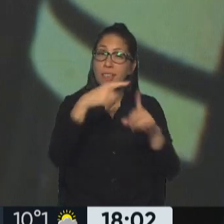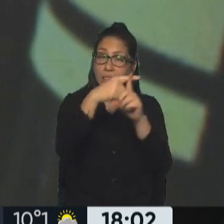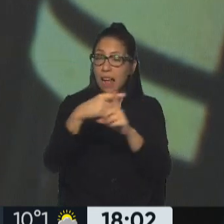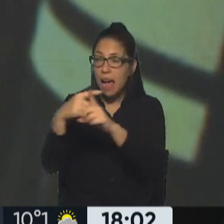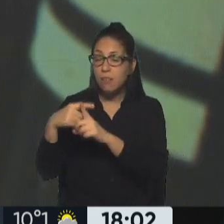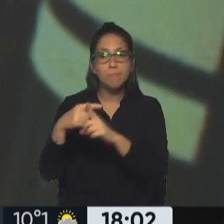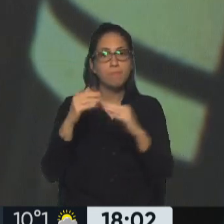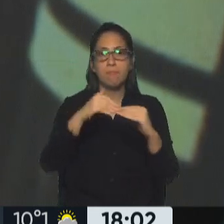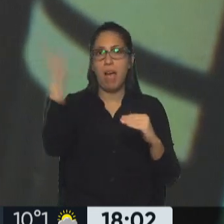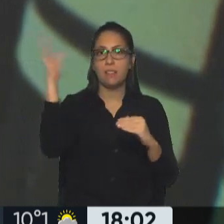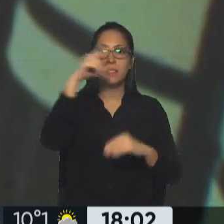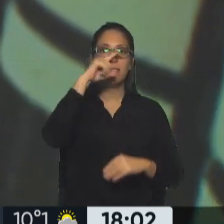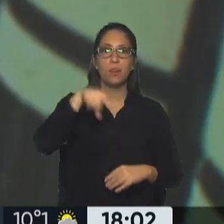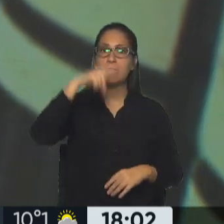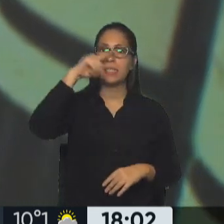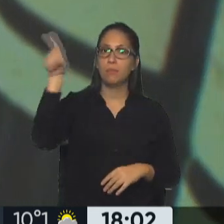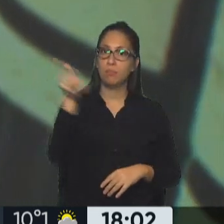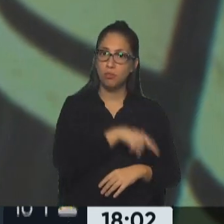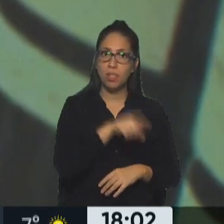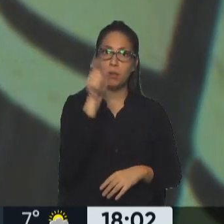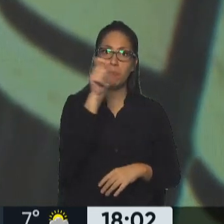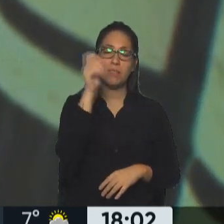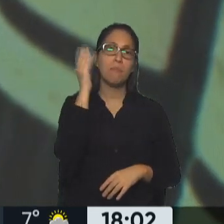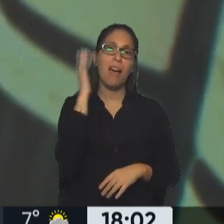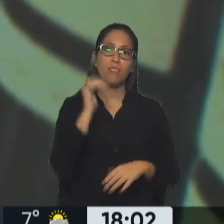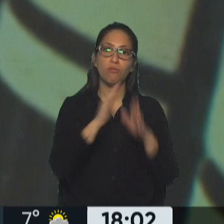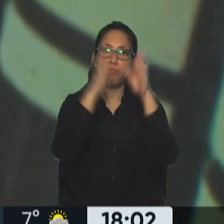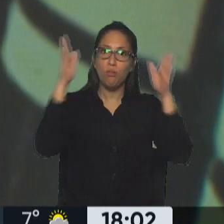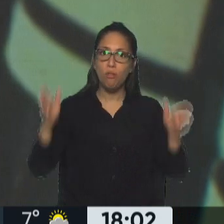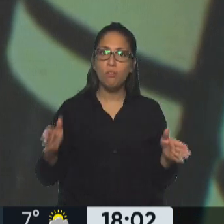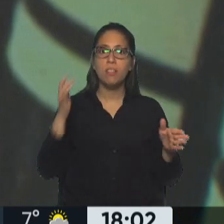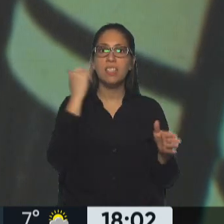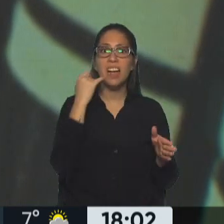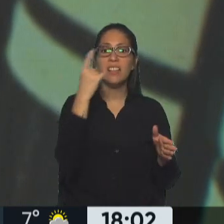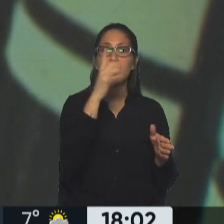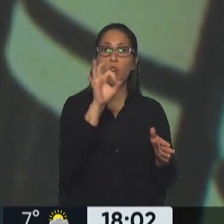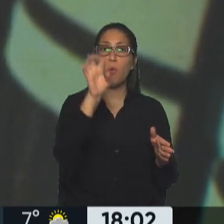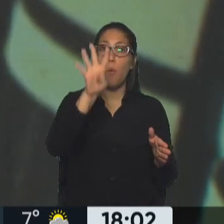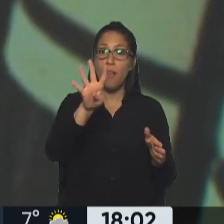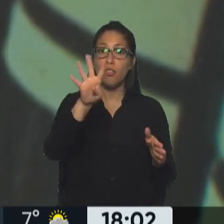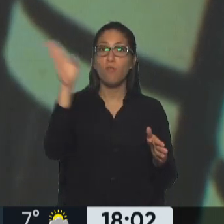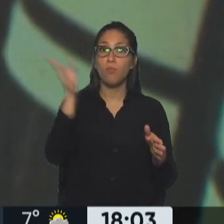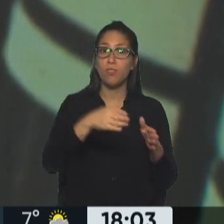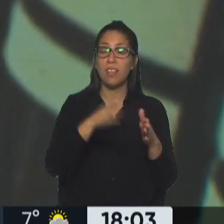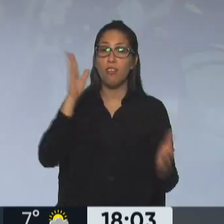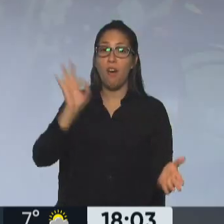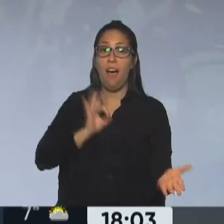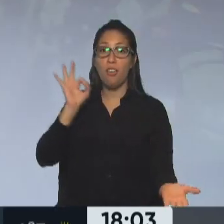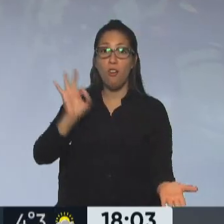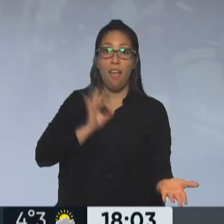anteriores, 7,7% para lo que fue el mes de marzo y ya supera el 100,4% interanual. Rulo de la